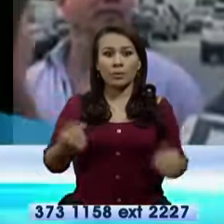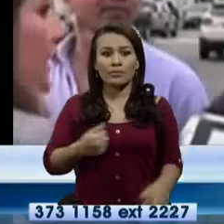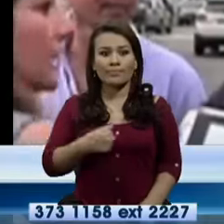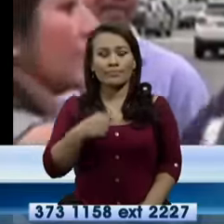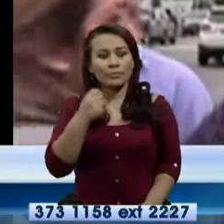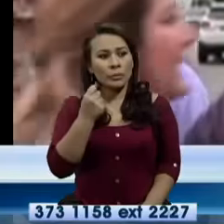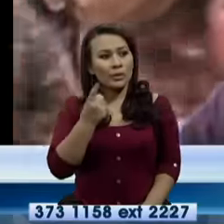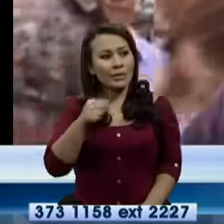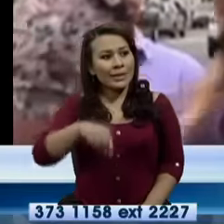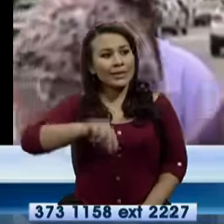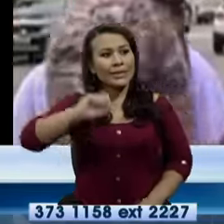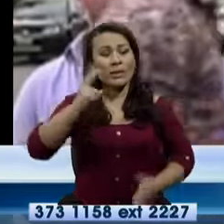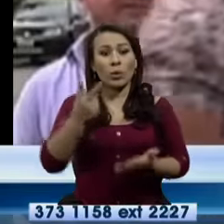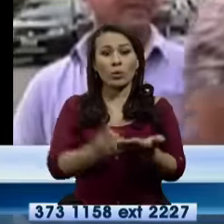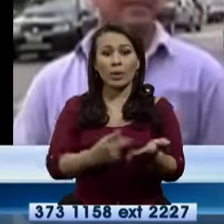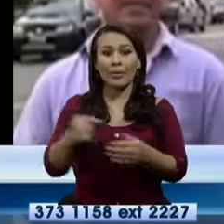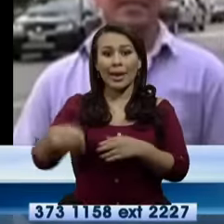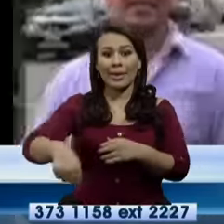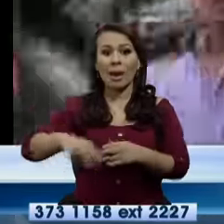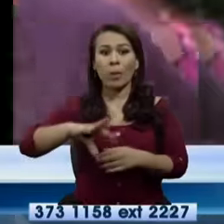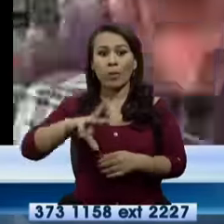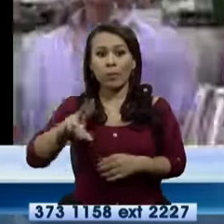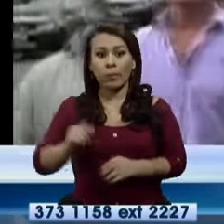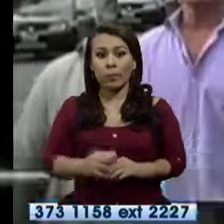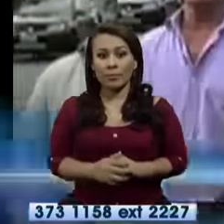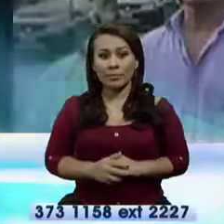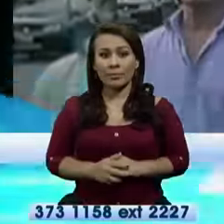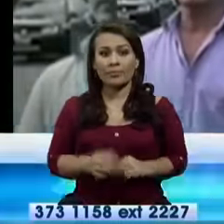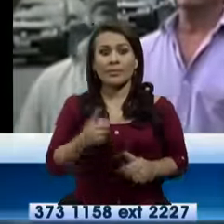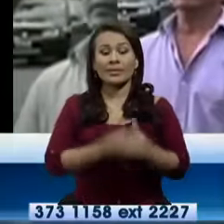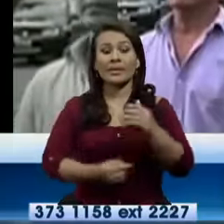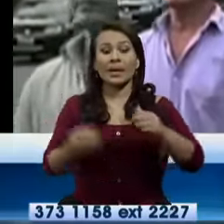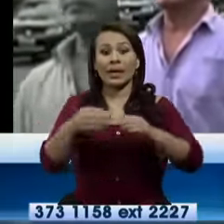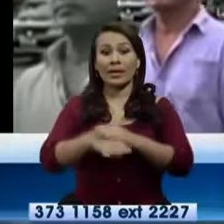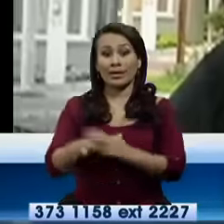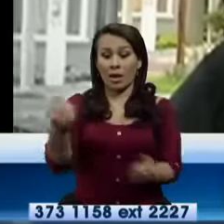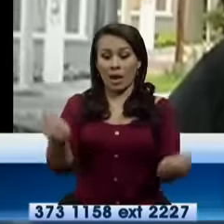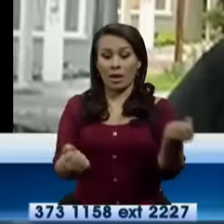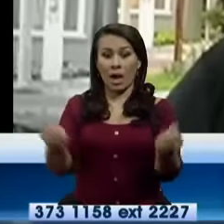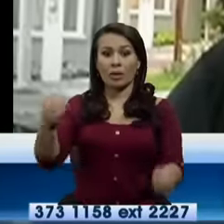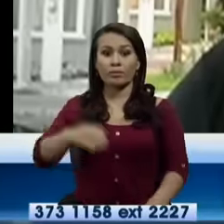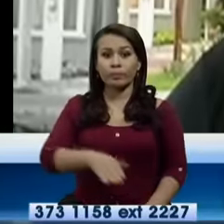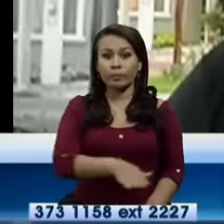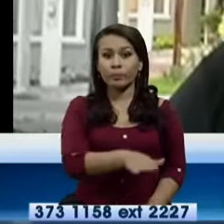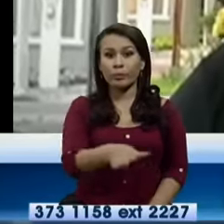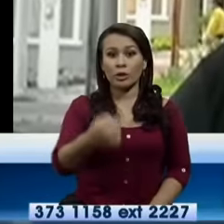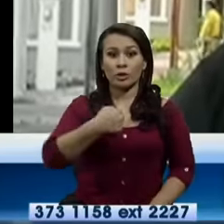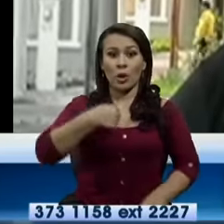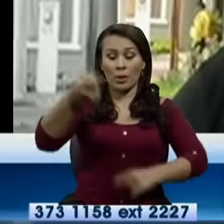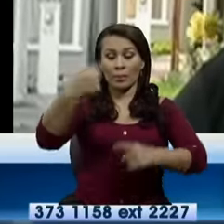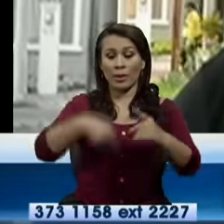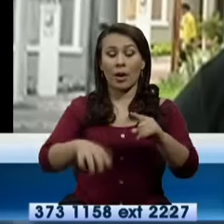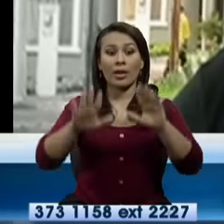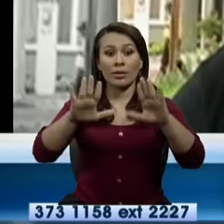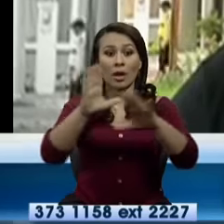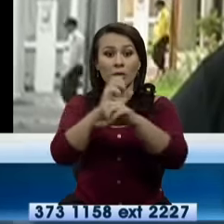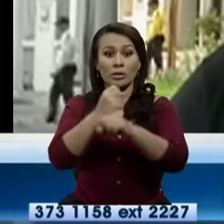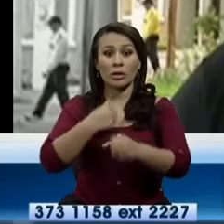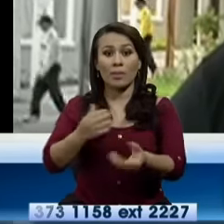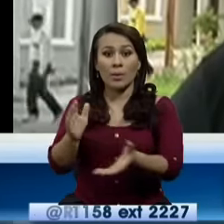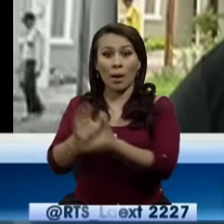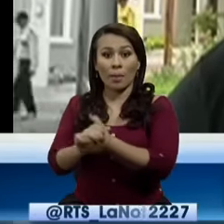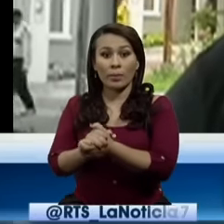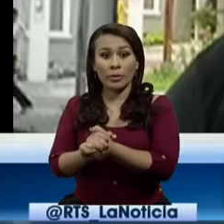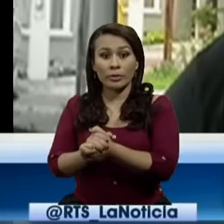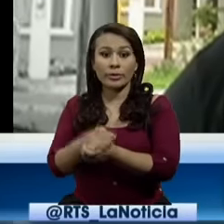la segunda vez seguida que se agarran delincuentes aquí que se meten en carros cuando llego a las 10 de la noche con mi esposa y subo a la